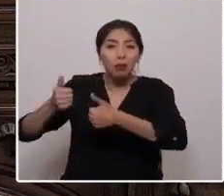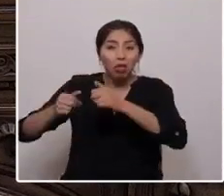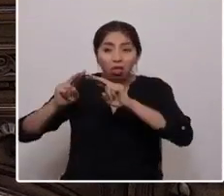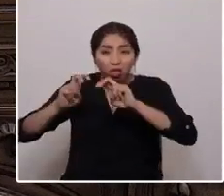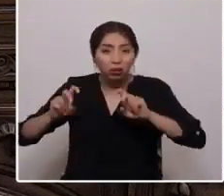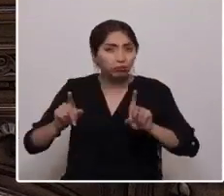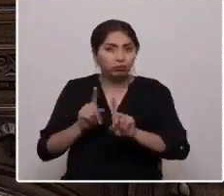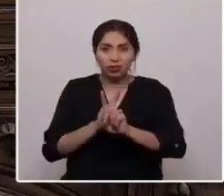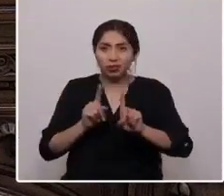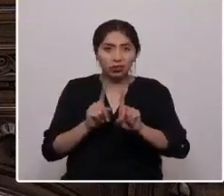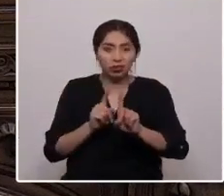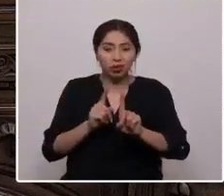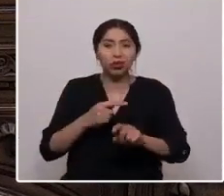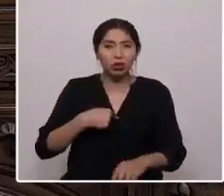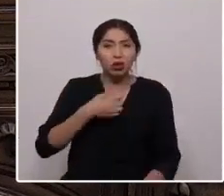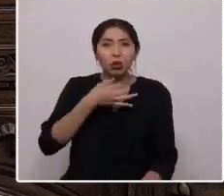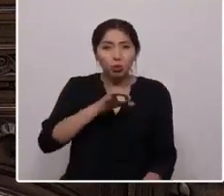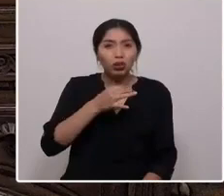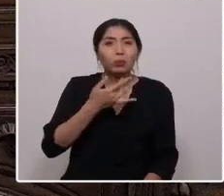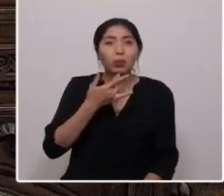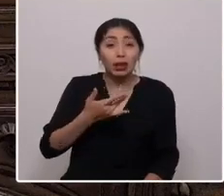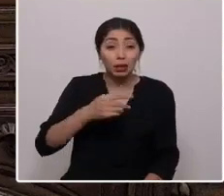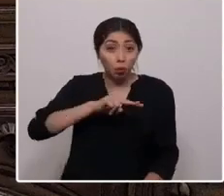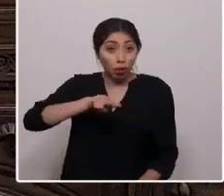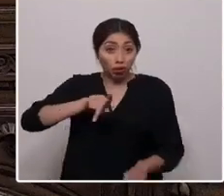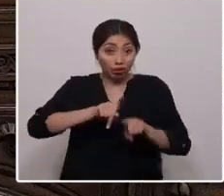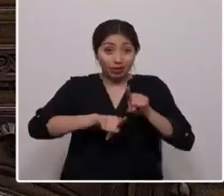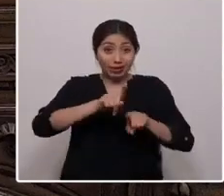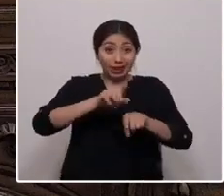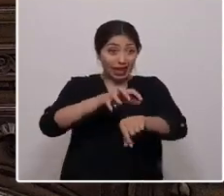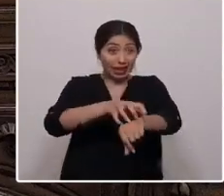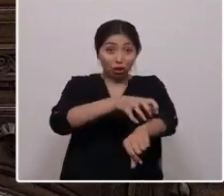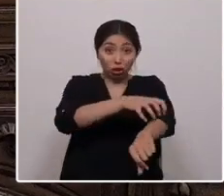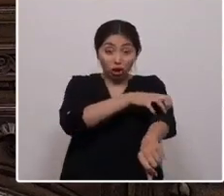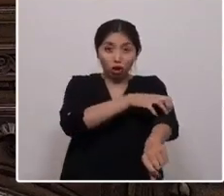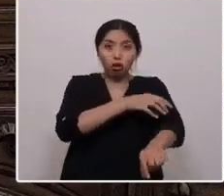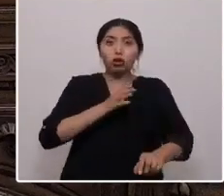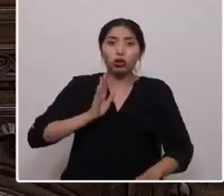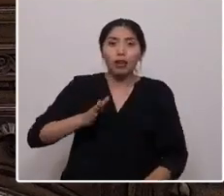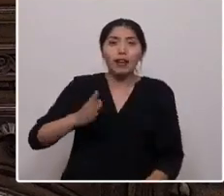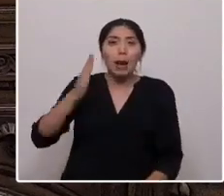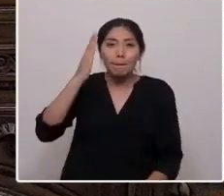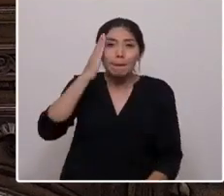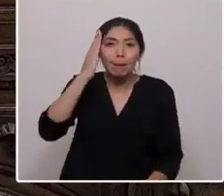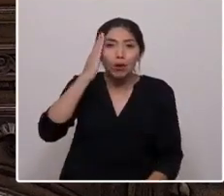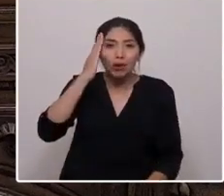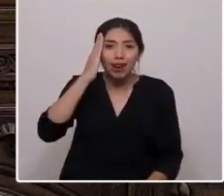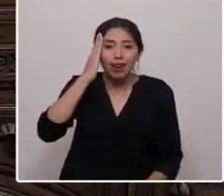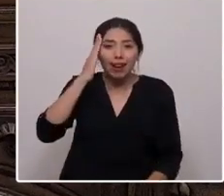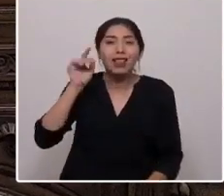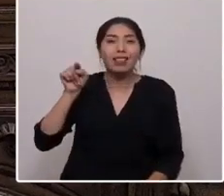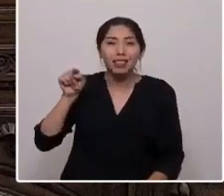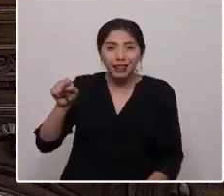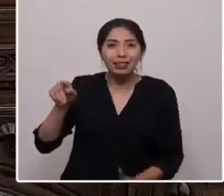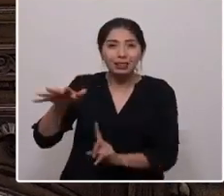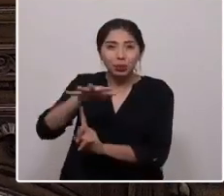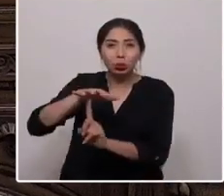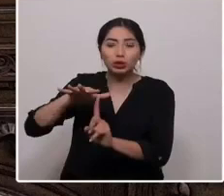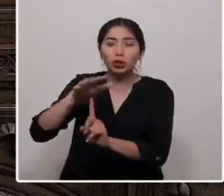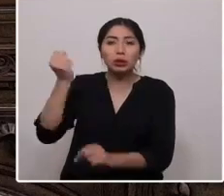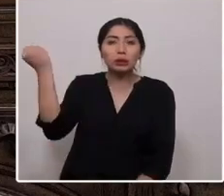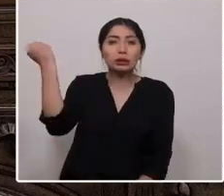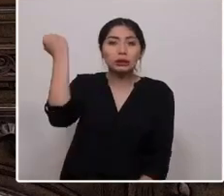sino porque en nuestros territorios aún está la memoria viva de esos episodios traumáticos de